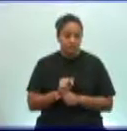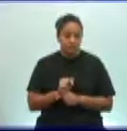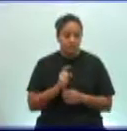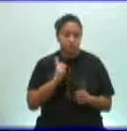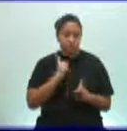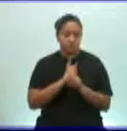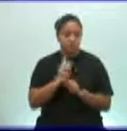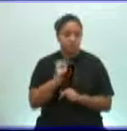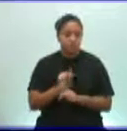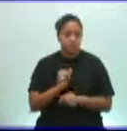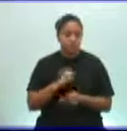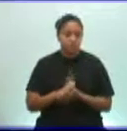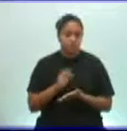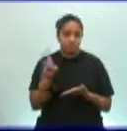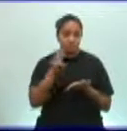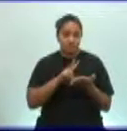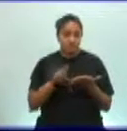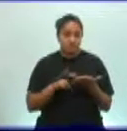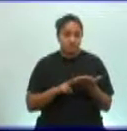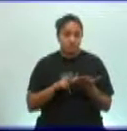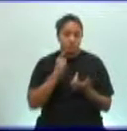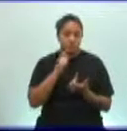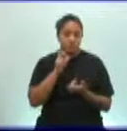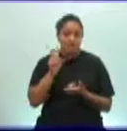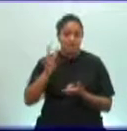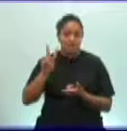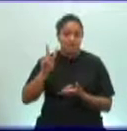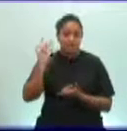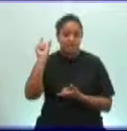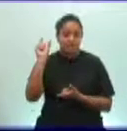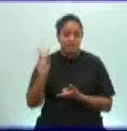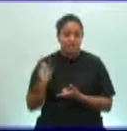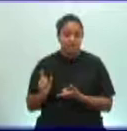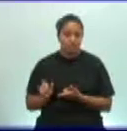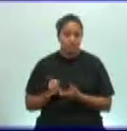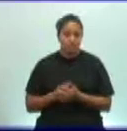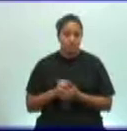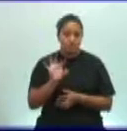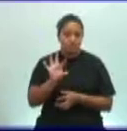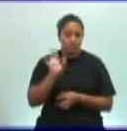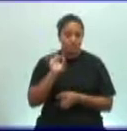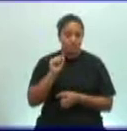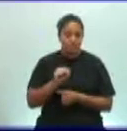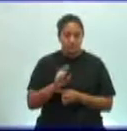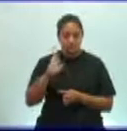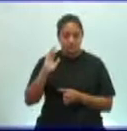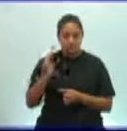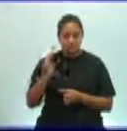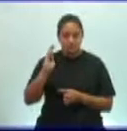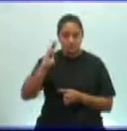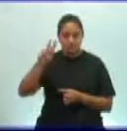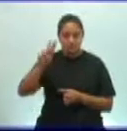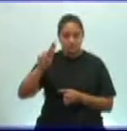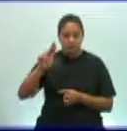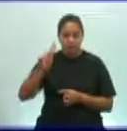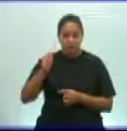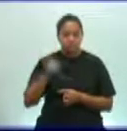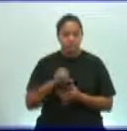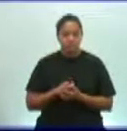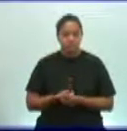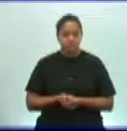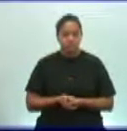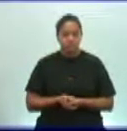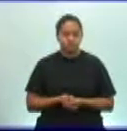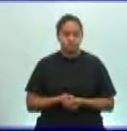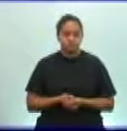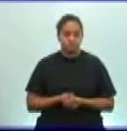Lee los siguientes versos extraídos de la fábula para que identifiques las preposiciones. De un jardín en un